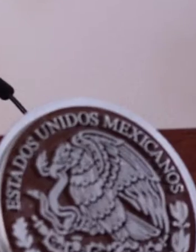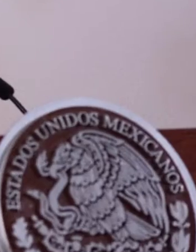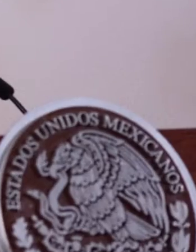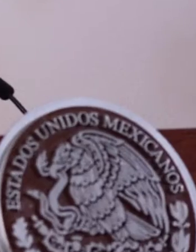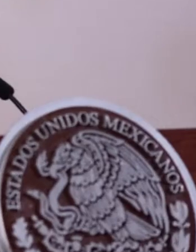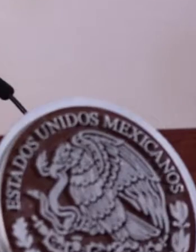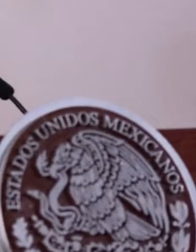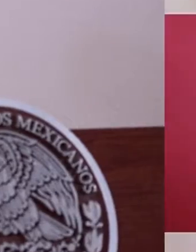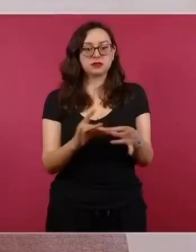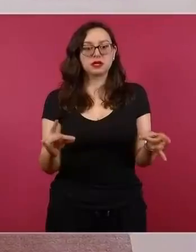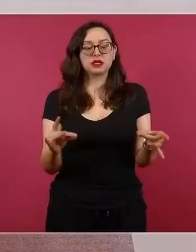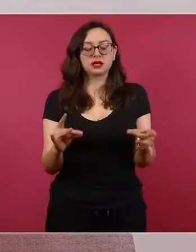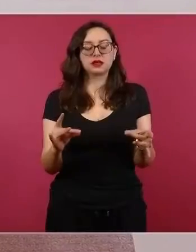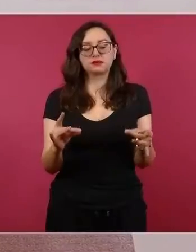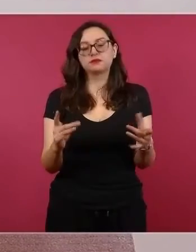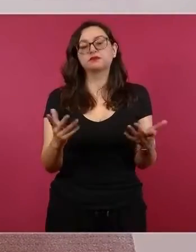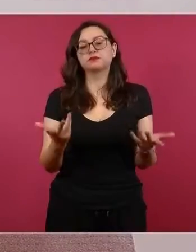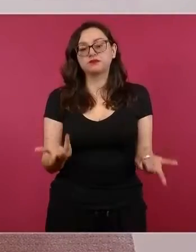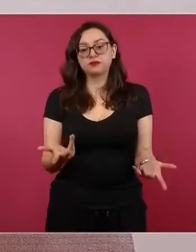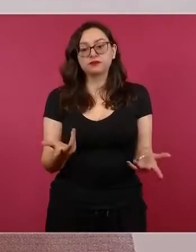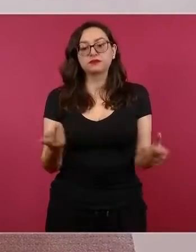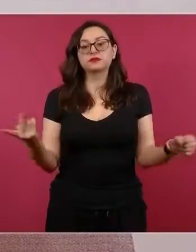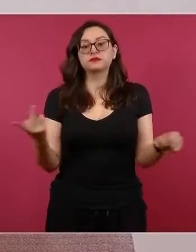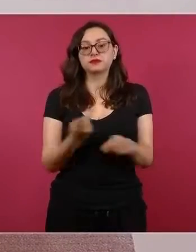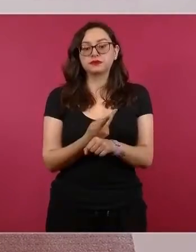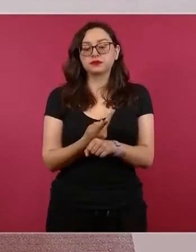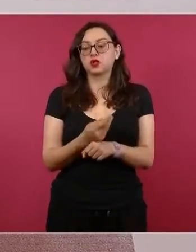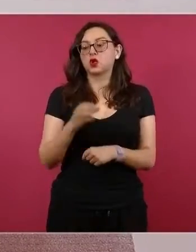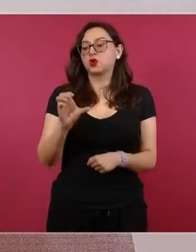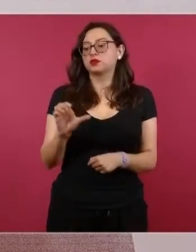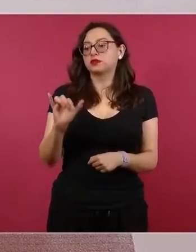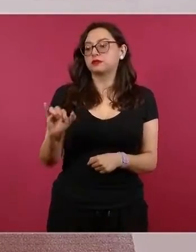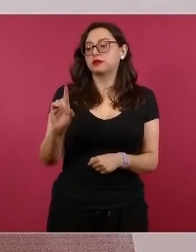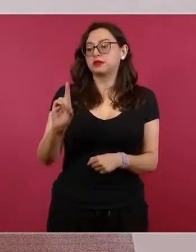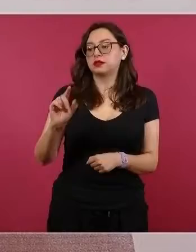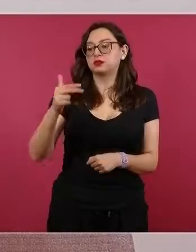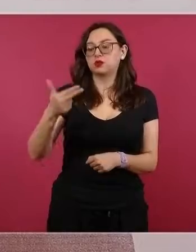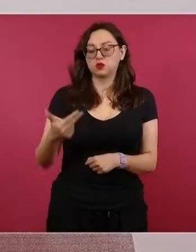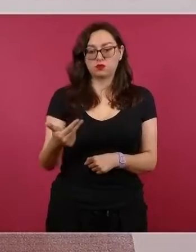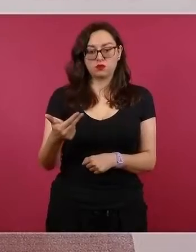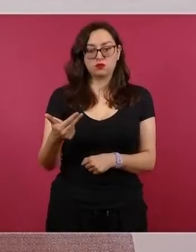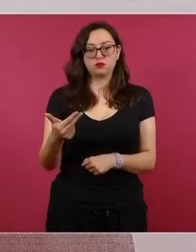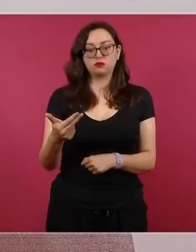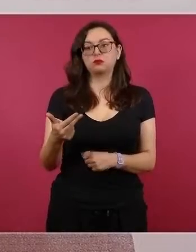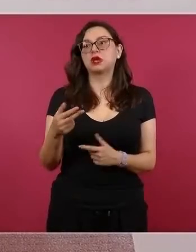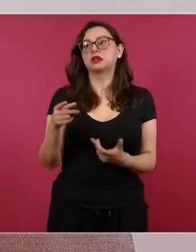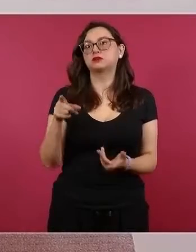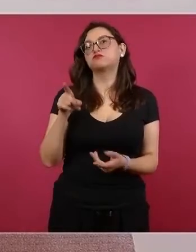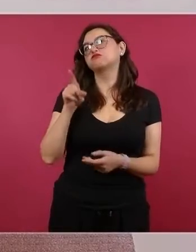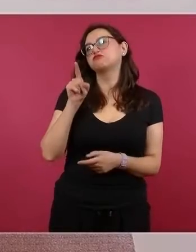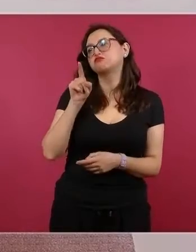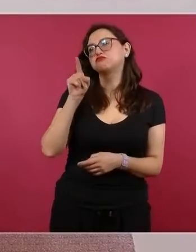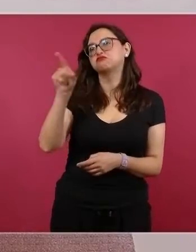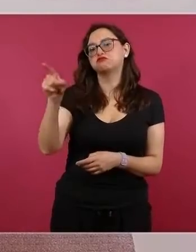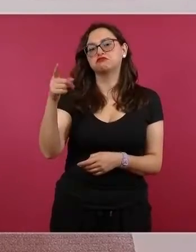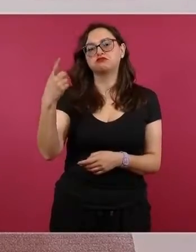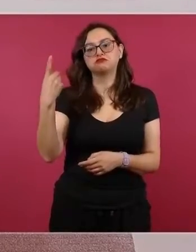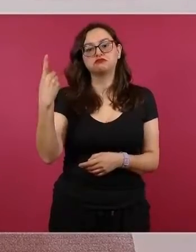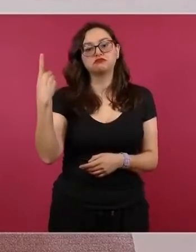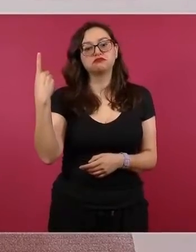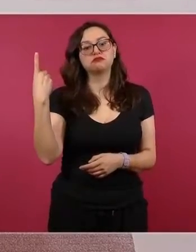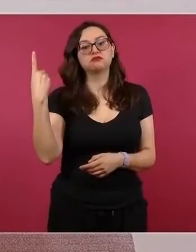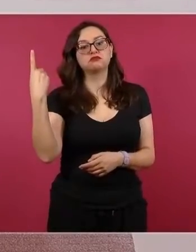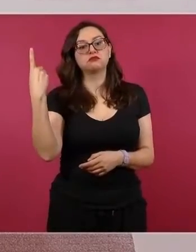Lo primero es que la Corte Interamericana, cuando determina la responsabilidad, lo hace